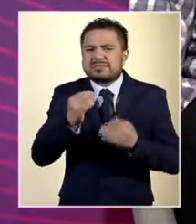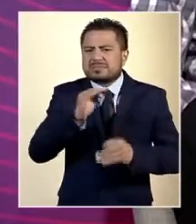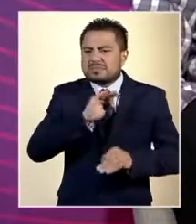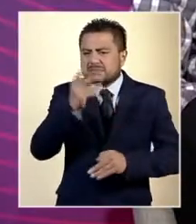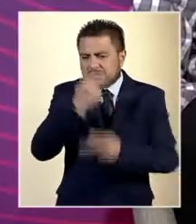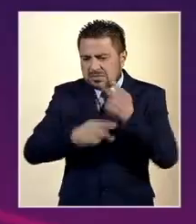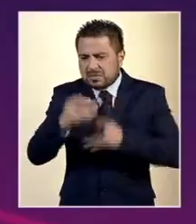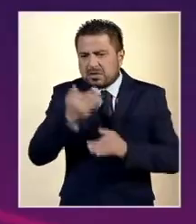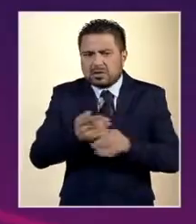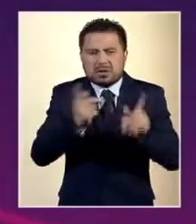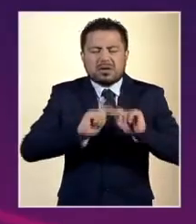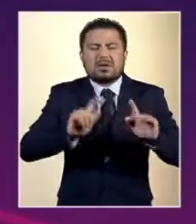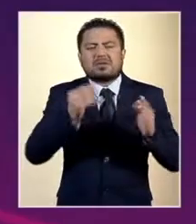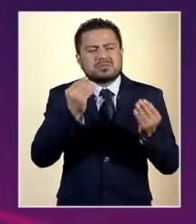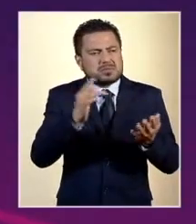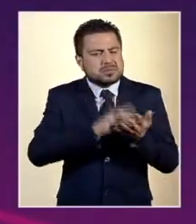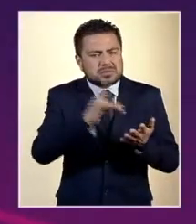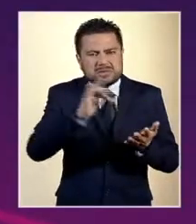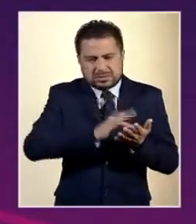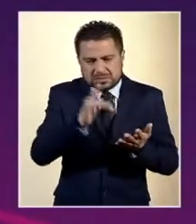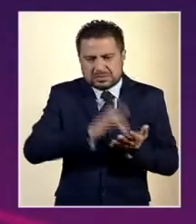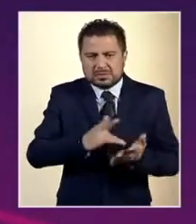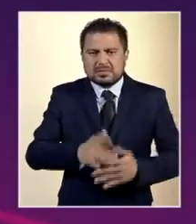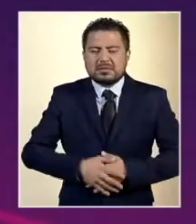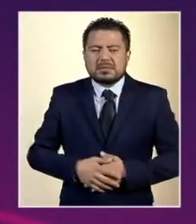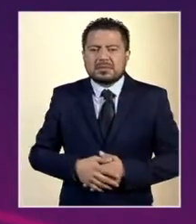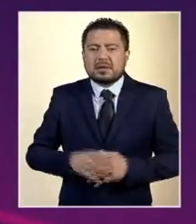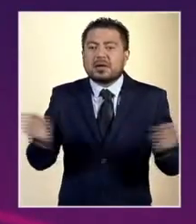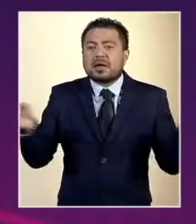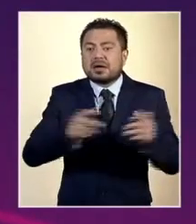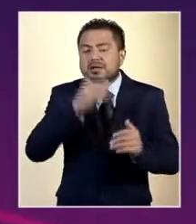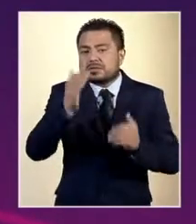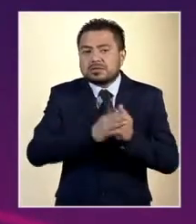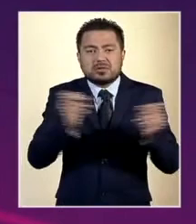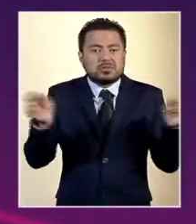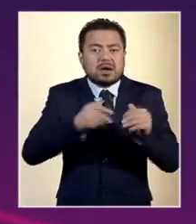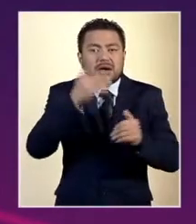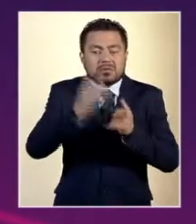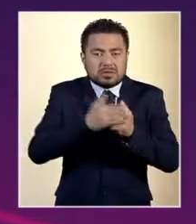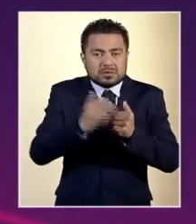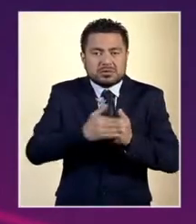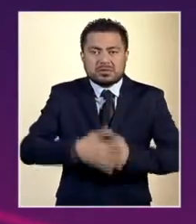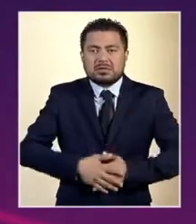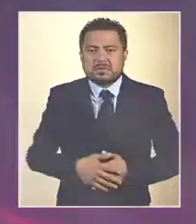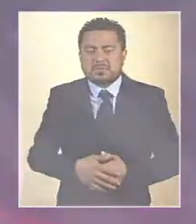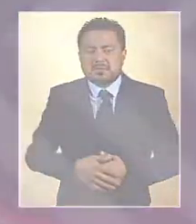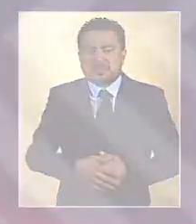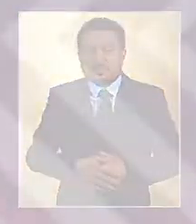venido al programa. Muchas gracias. Muchas gracias. Gracias. Hasta luego. Nos vemos en la próxima.